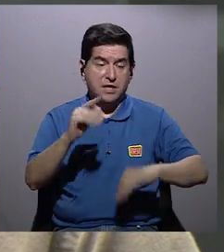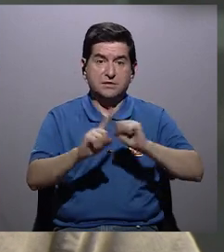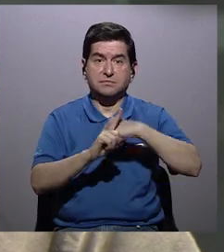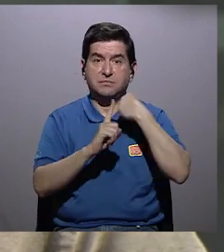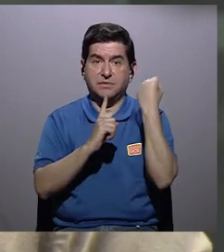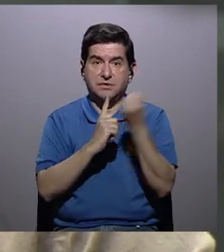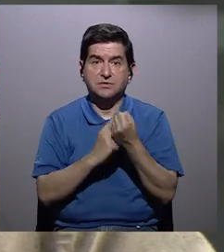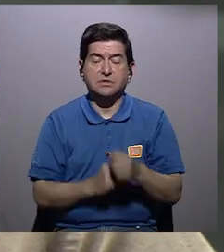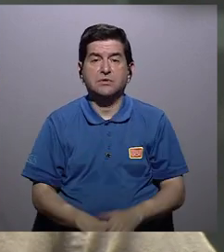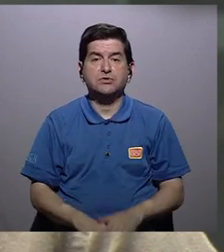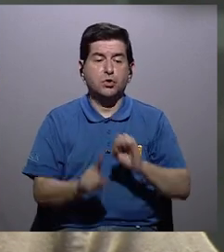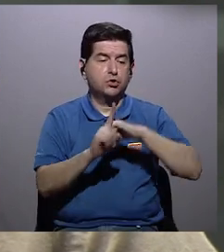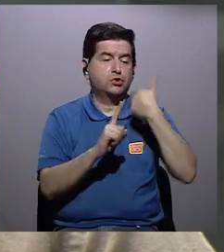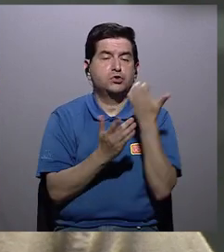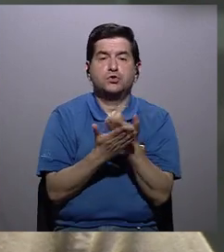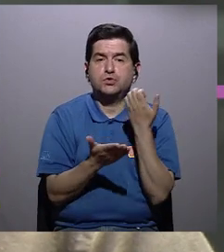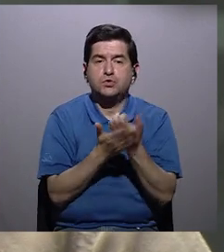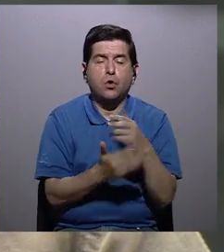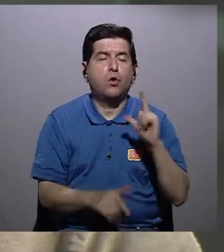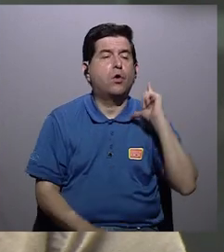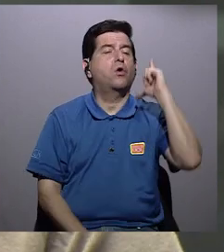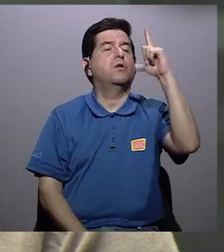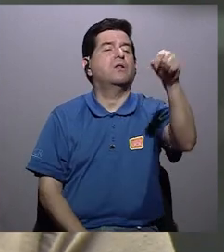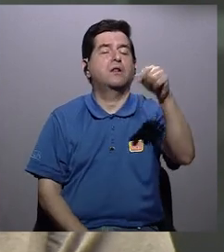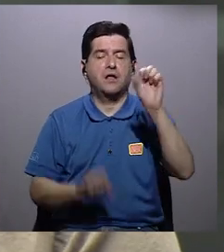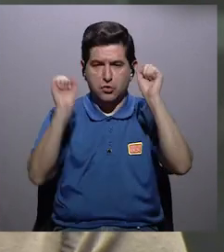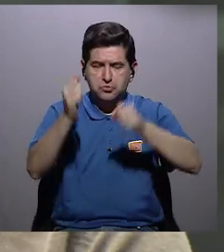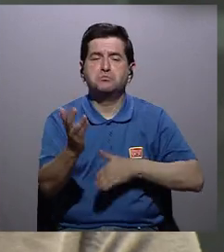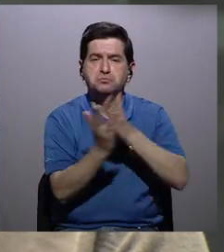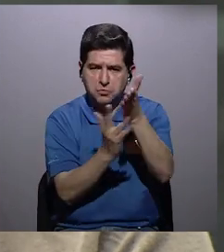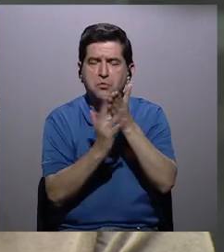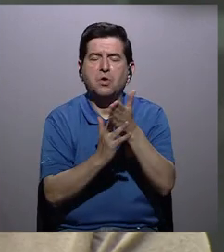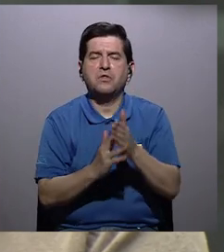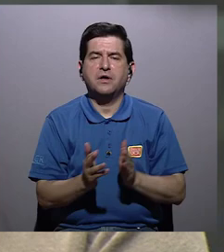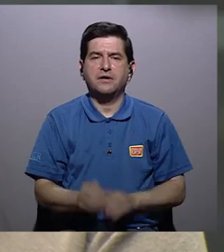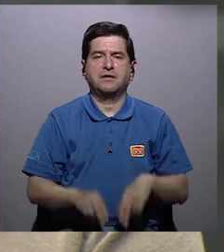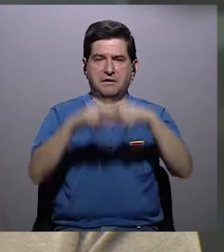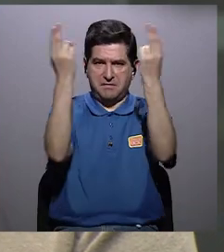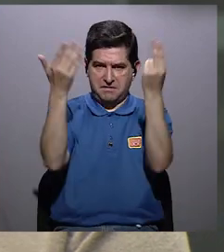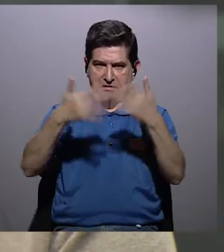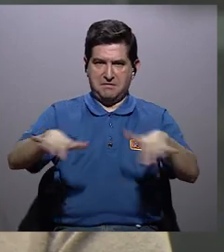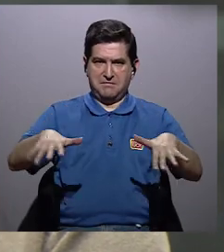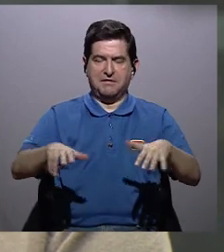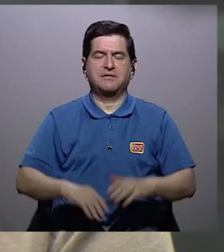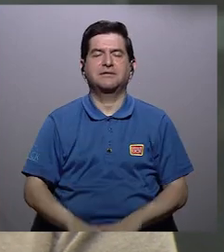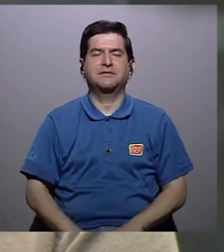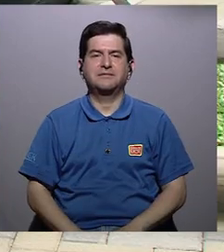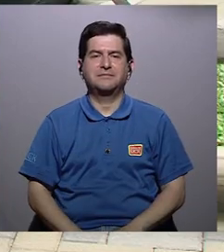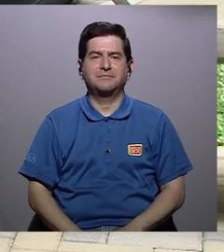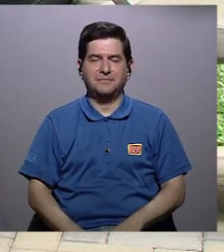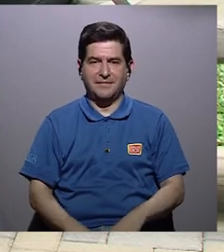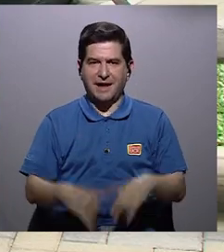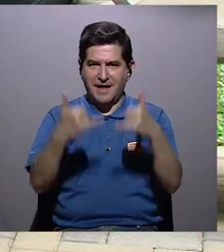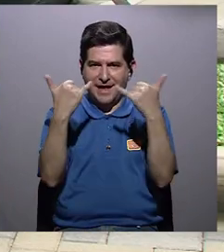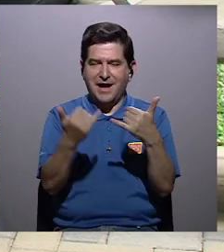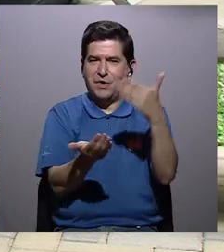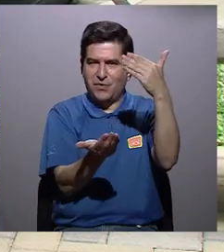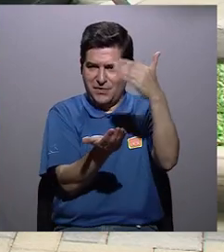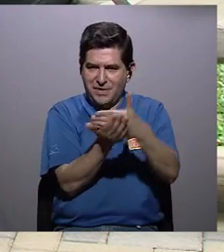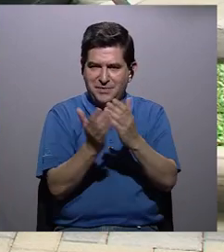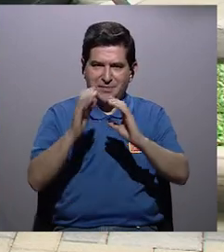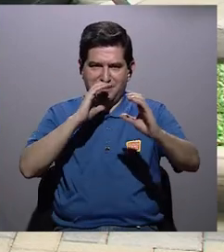condición socioeconómica o en zonas rurales poder acceder al internet. Okay. Vamos a hacer una pausa en